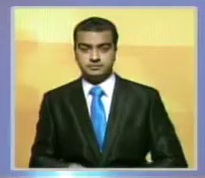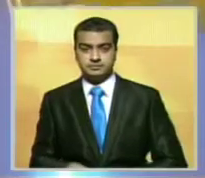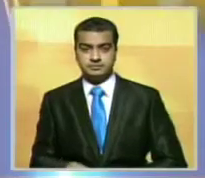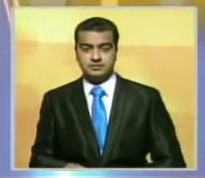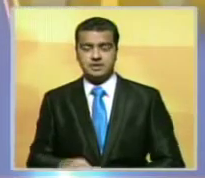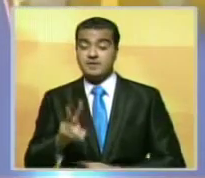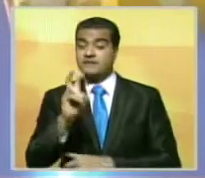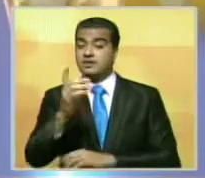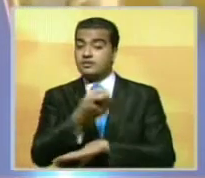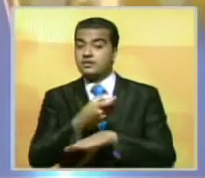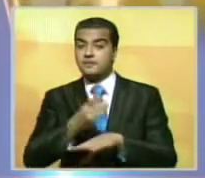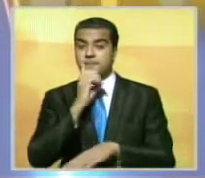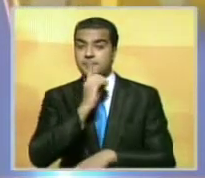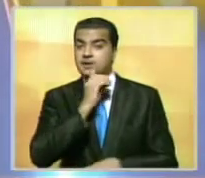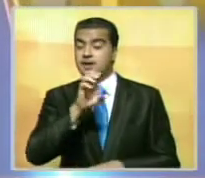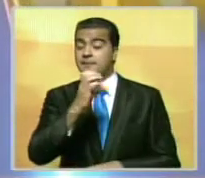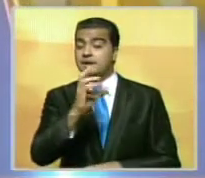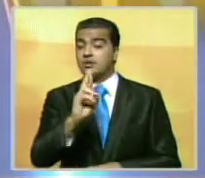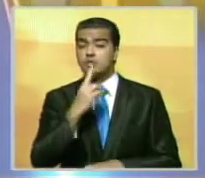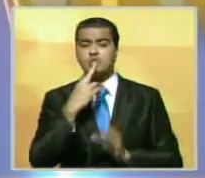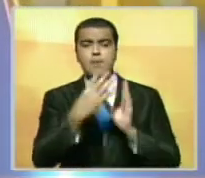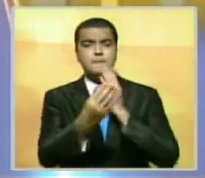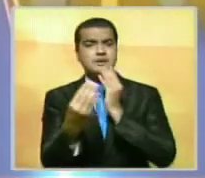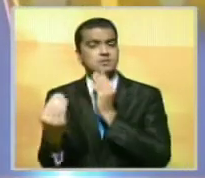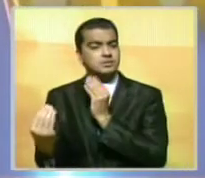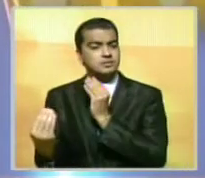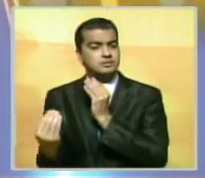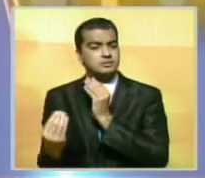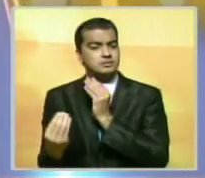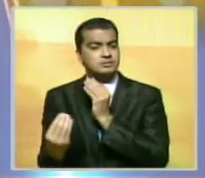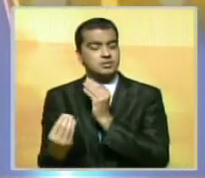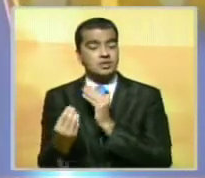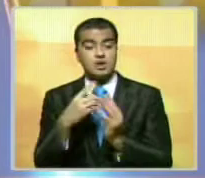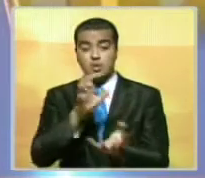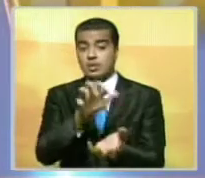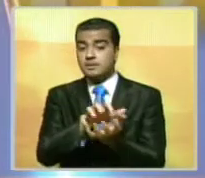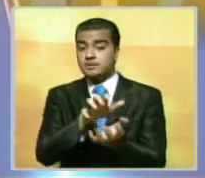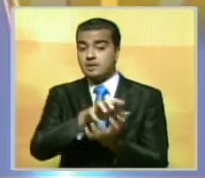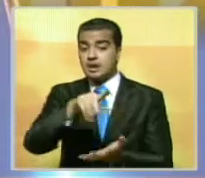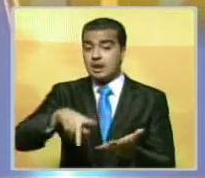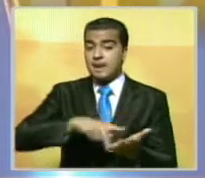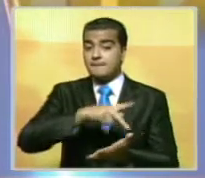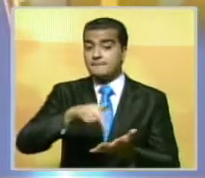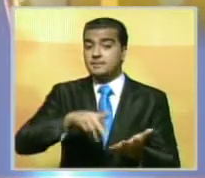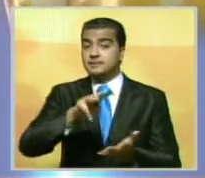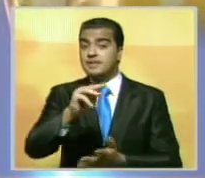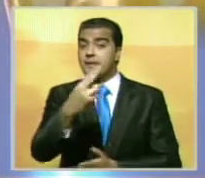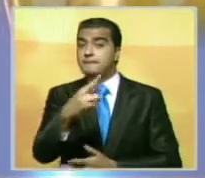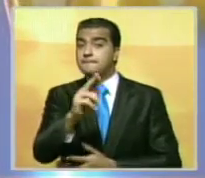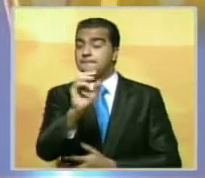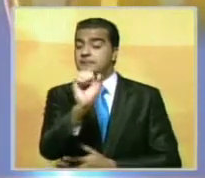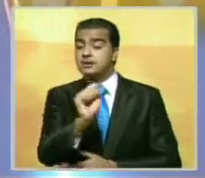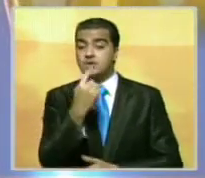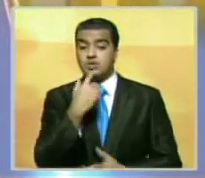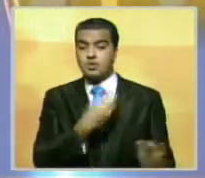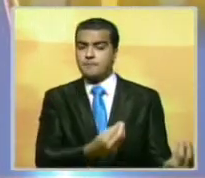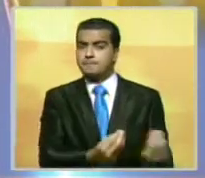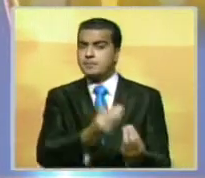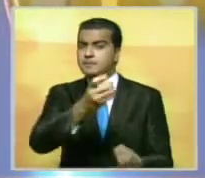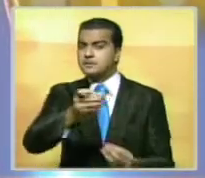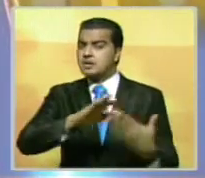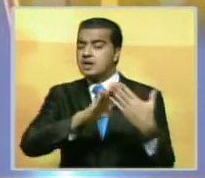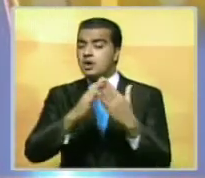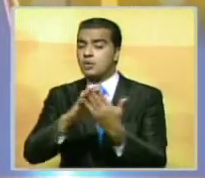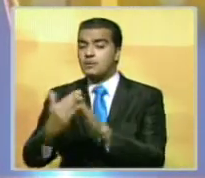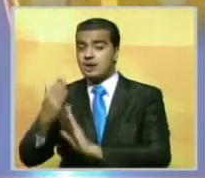Este viernes el gobernador Enrique Capriles tuvo un conversatorio con los neospartanos en la Plaza Jorge Coll del municipio de Mariño. Estuvo acompañado por personas de la